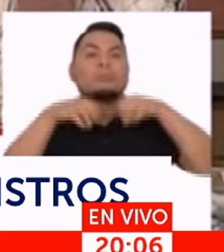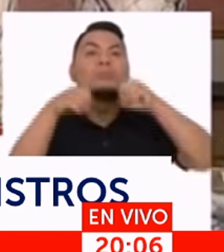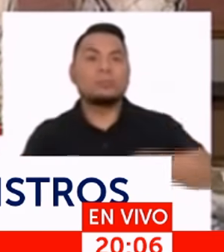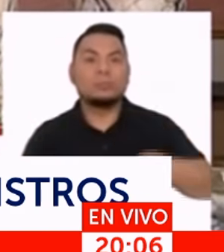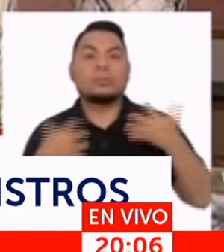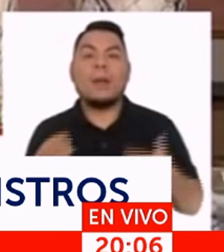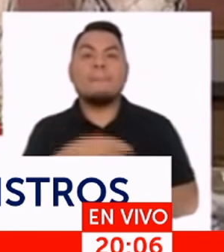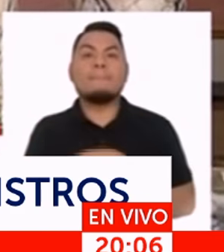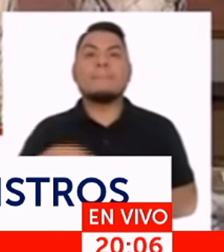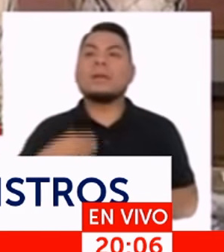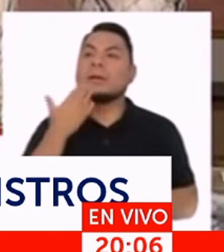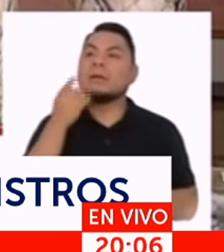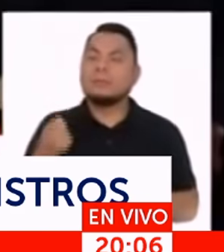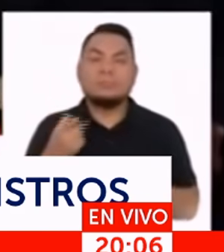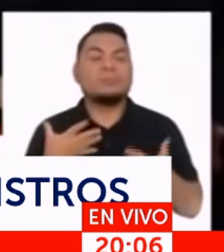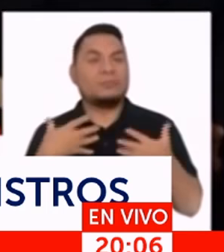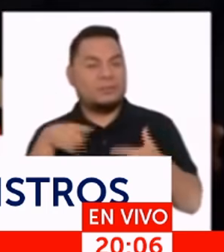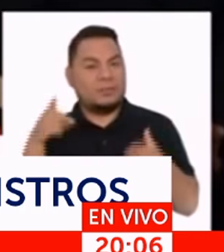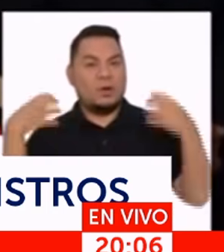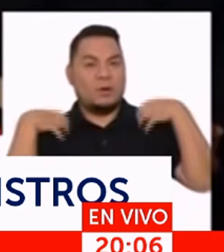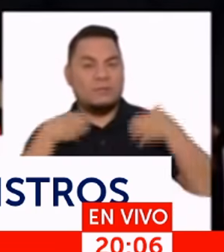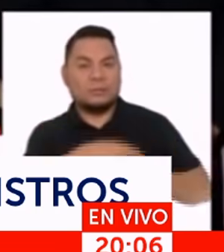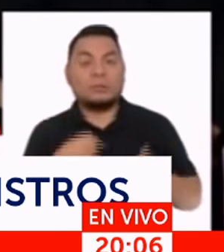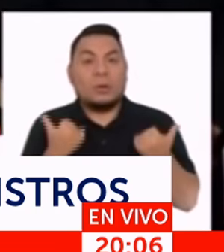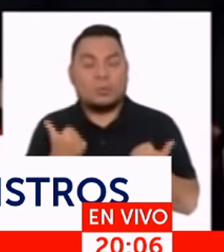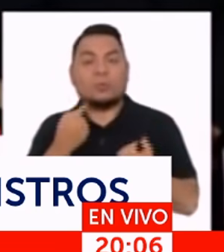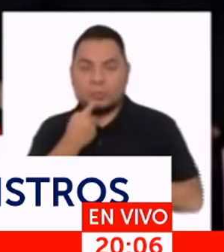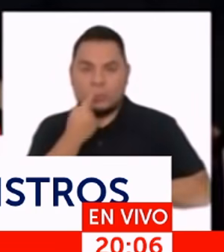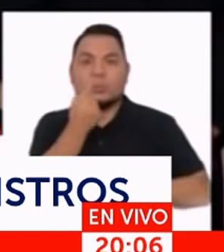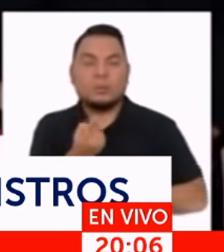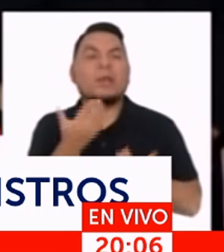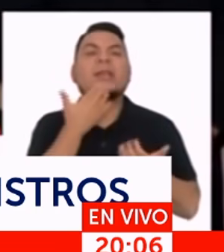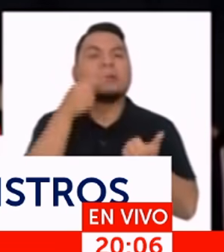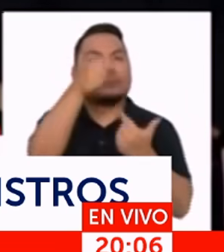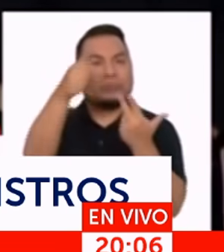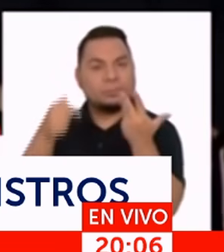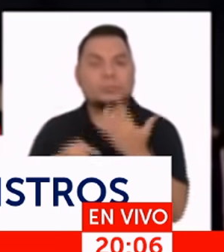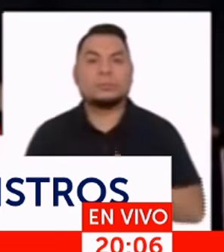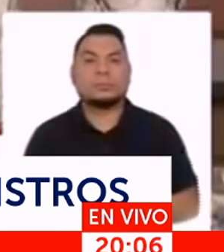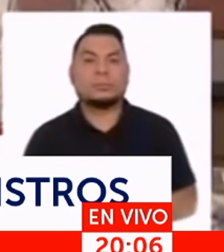renuncia como ministro de Estado en los despachos ministeriales que a continuación se indican.